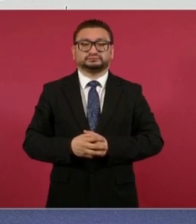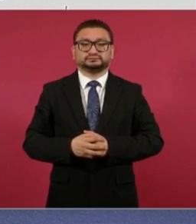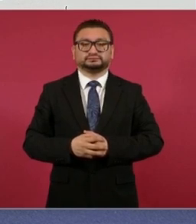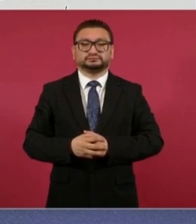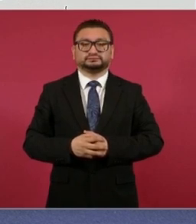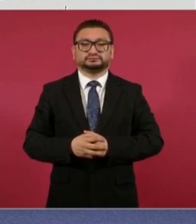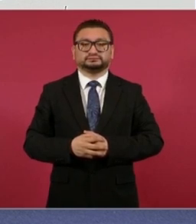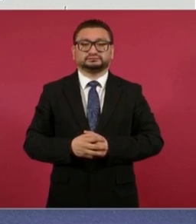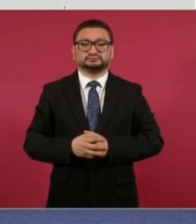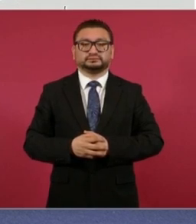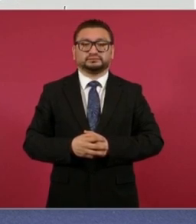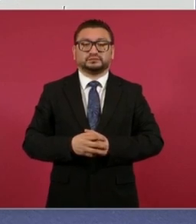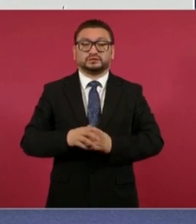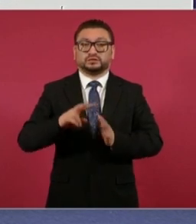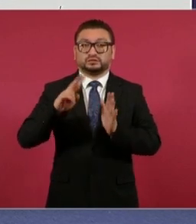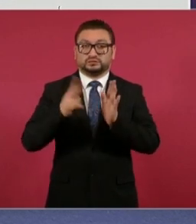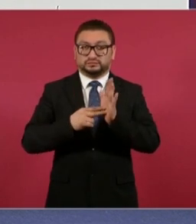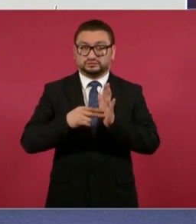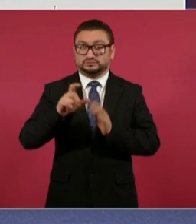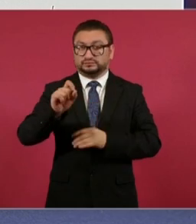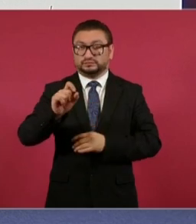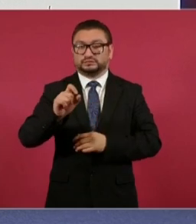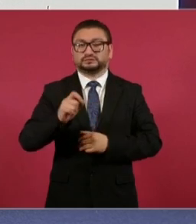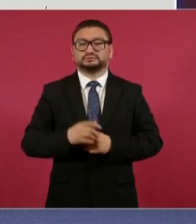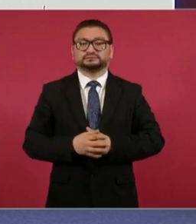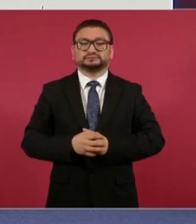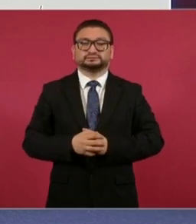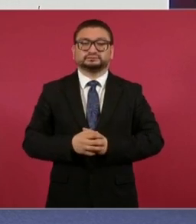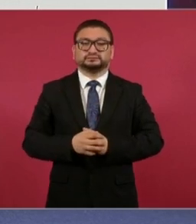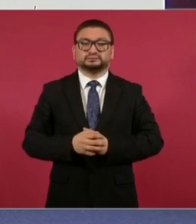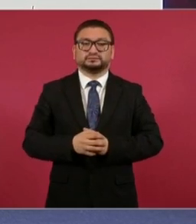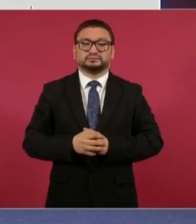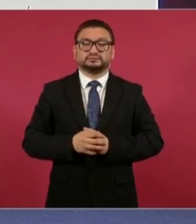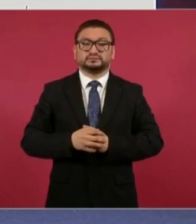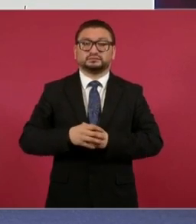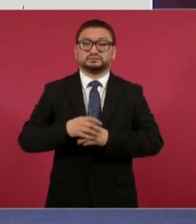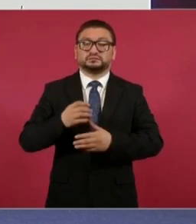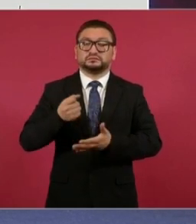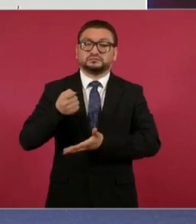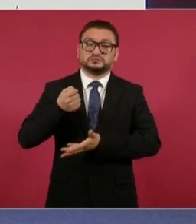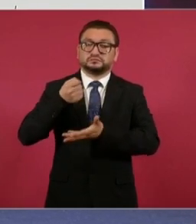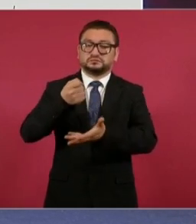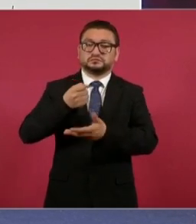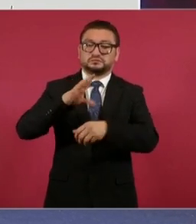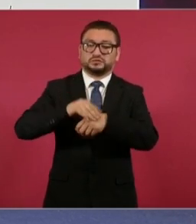721 en el 20 se autorizan